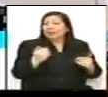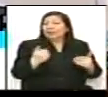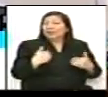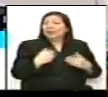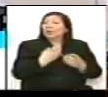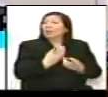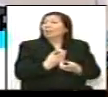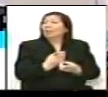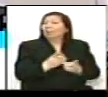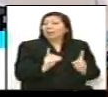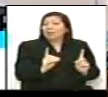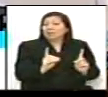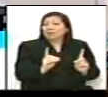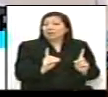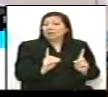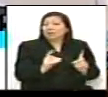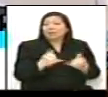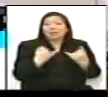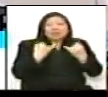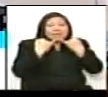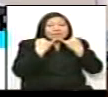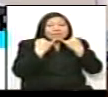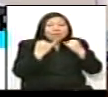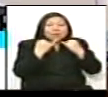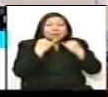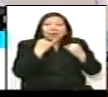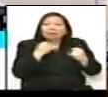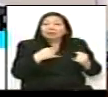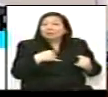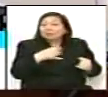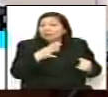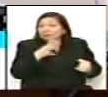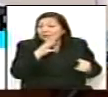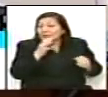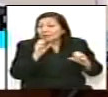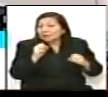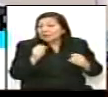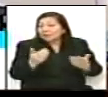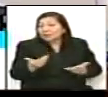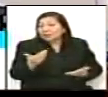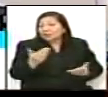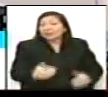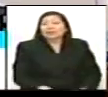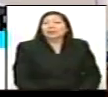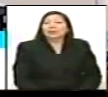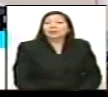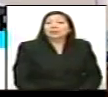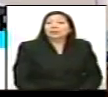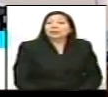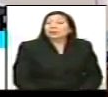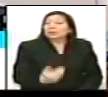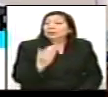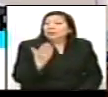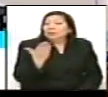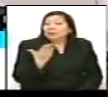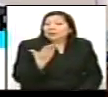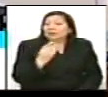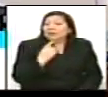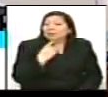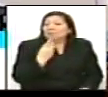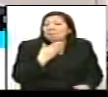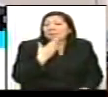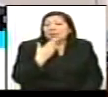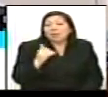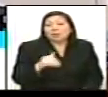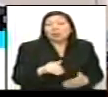una democracia, creo que está en formación, no sé si en un contexto de un poder autoritario esto sea tan